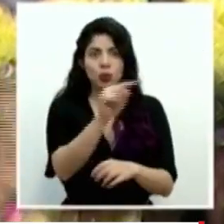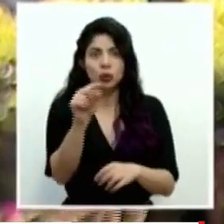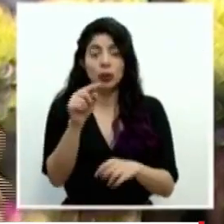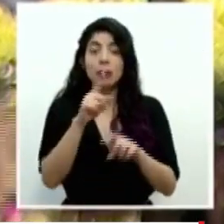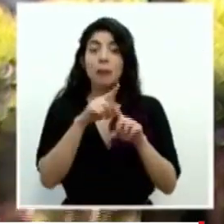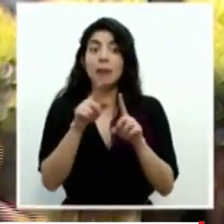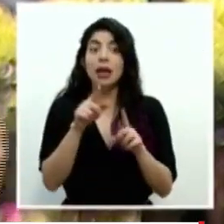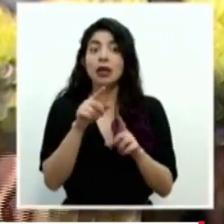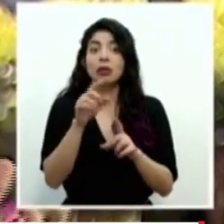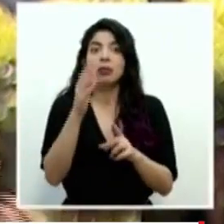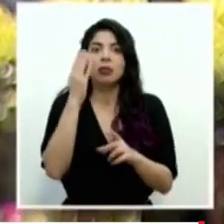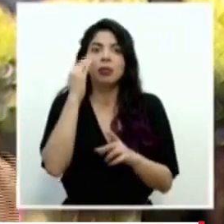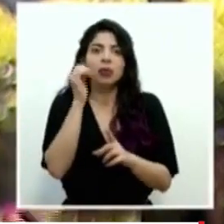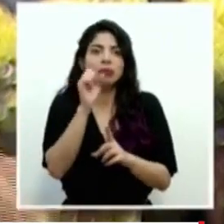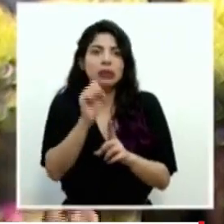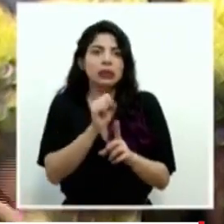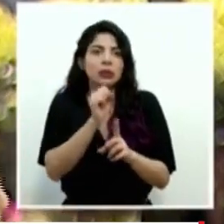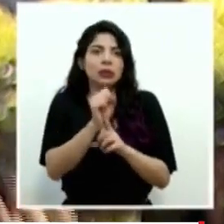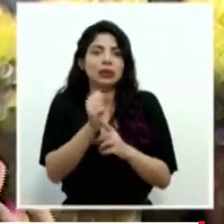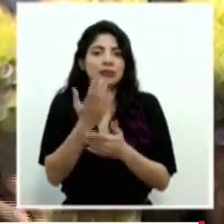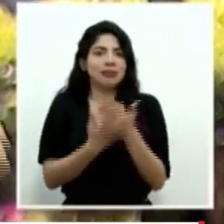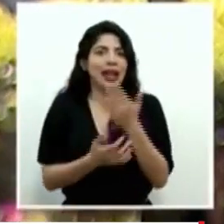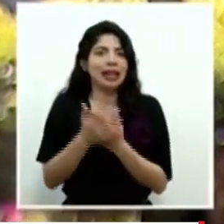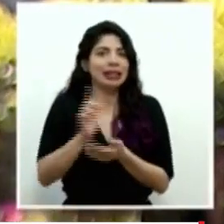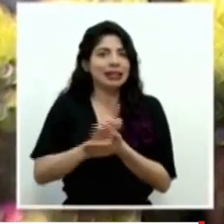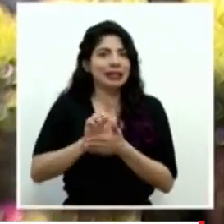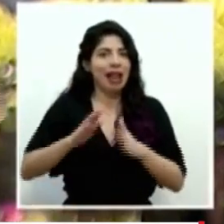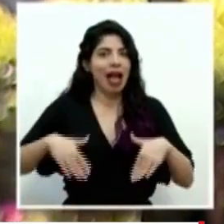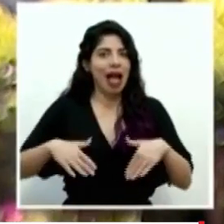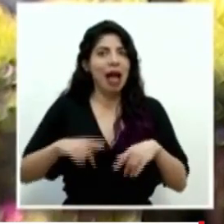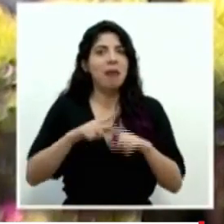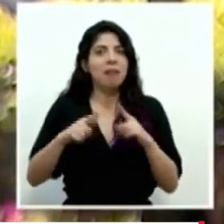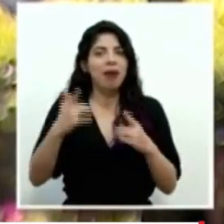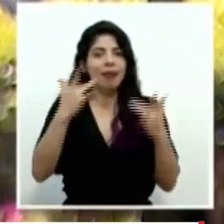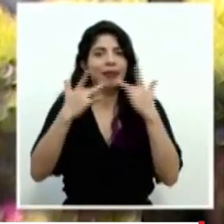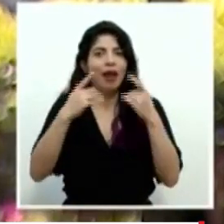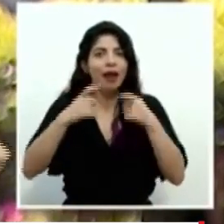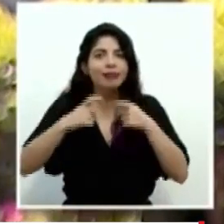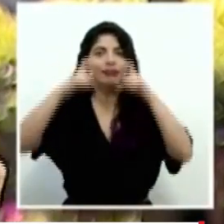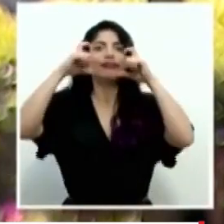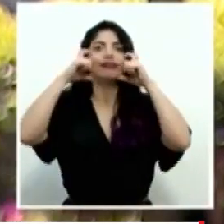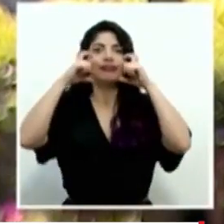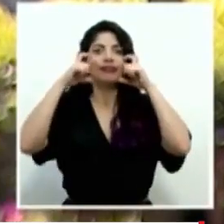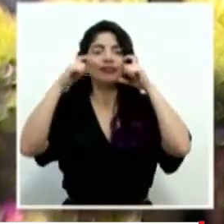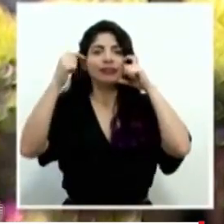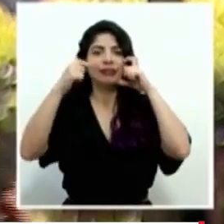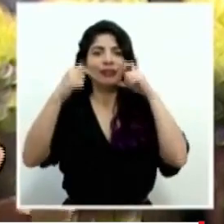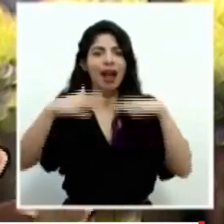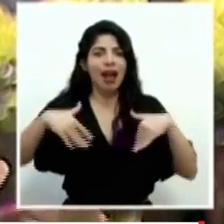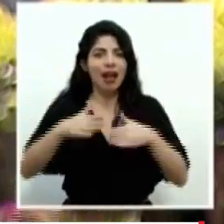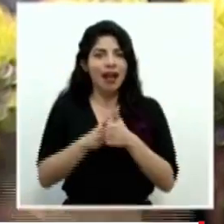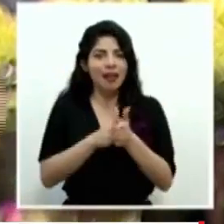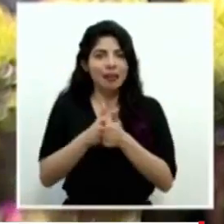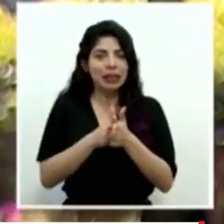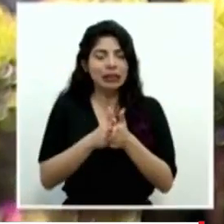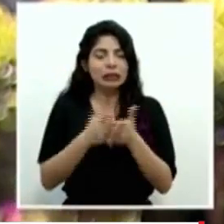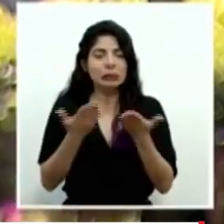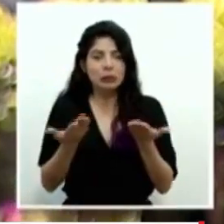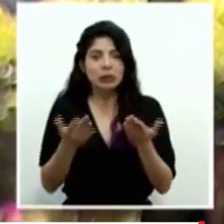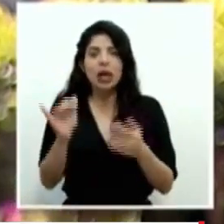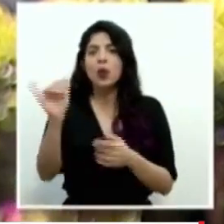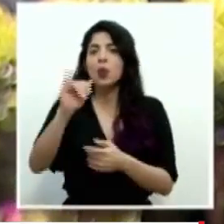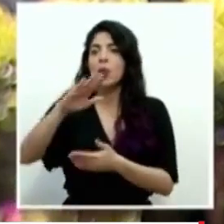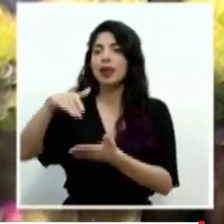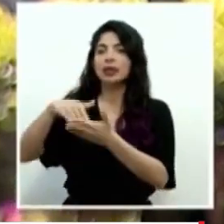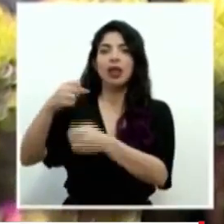En condiciones donde no se puede, ¿verdad?, desinfectar las manos apropiadamente para la manipulación de la mascarilla. Igual para